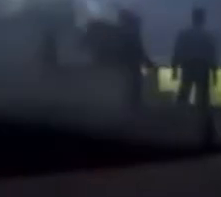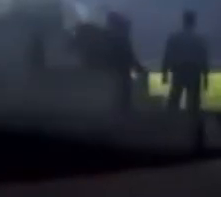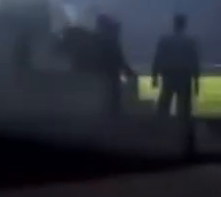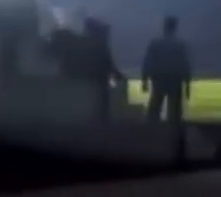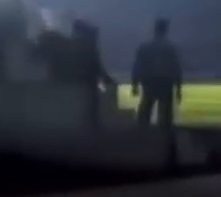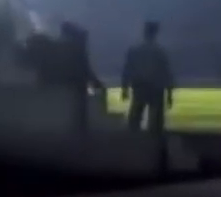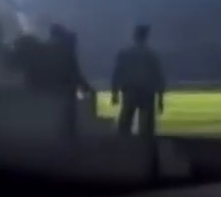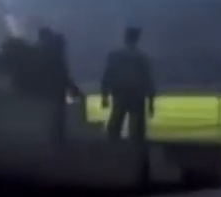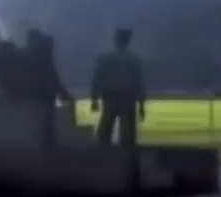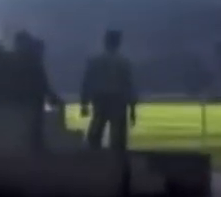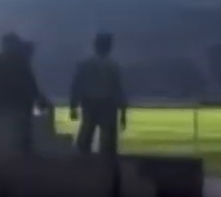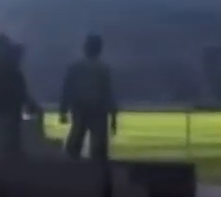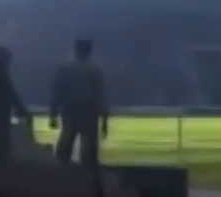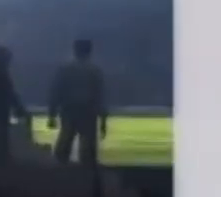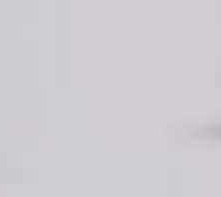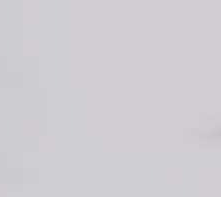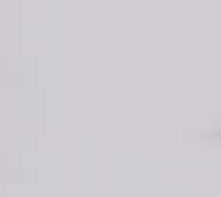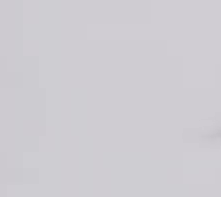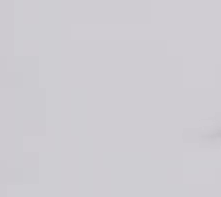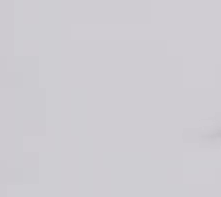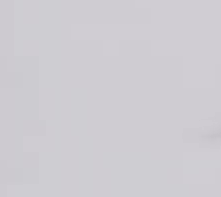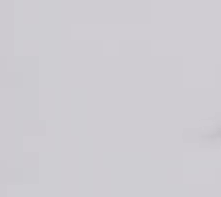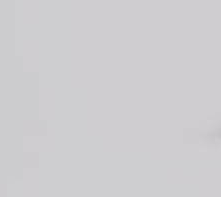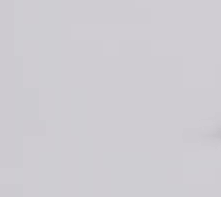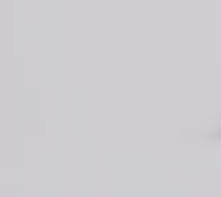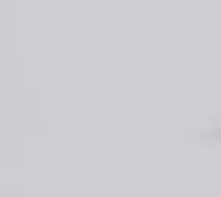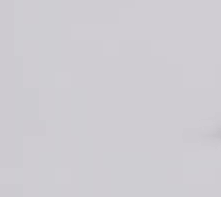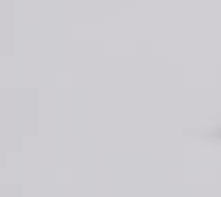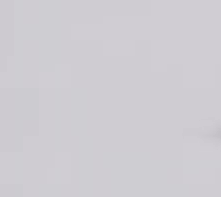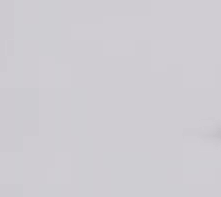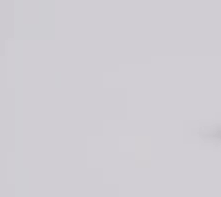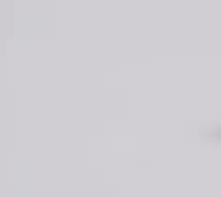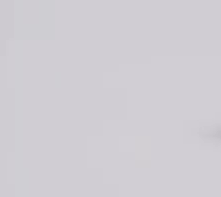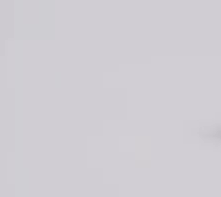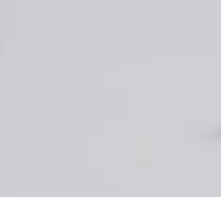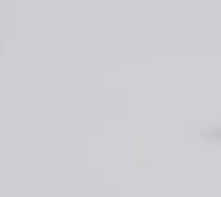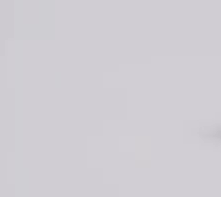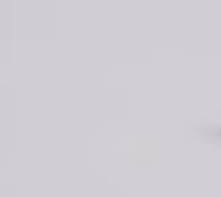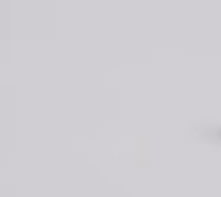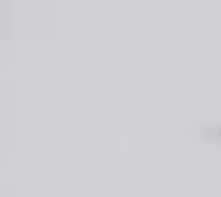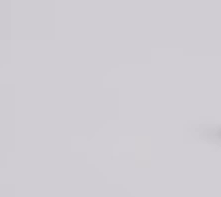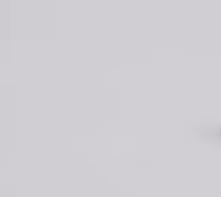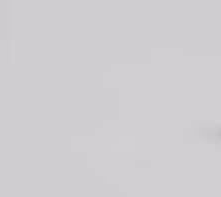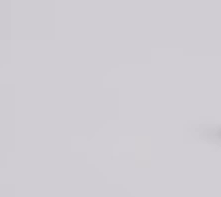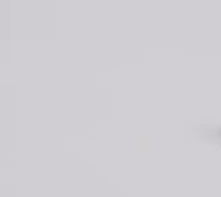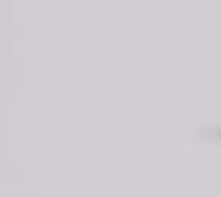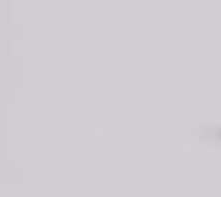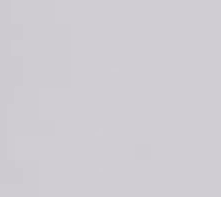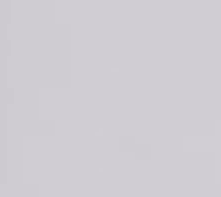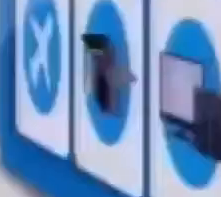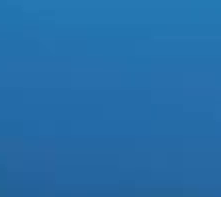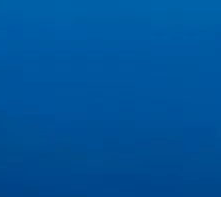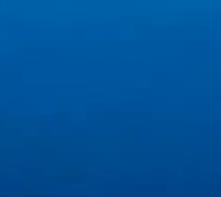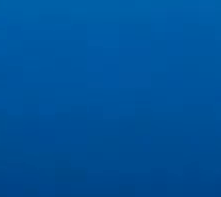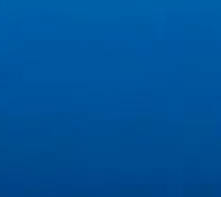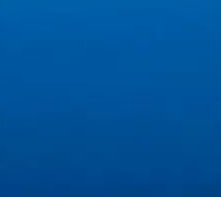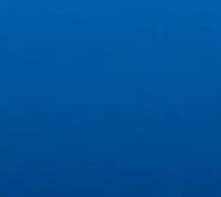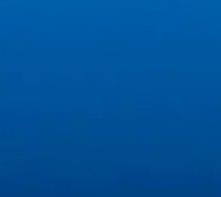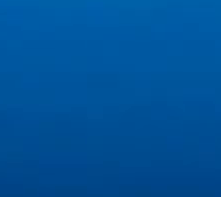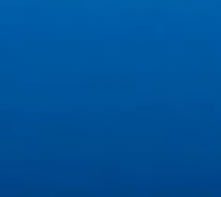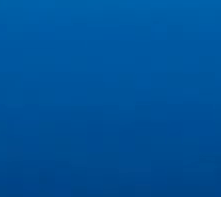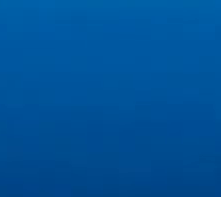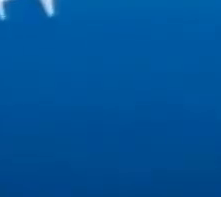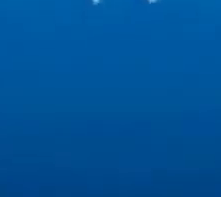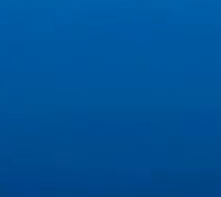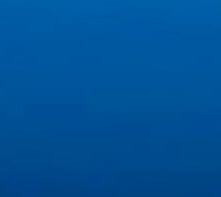y la fecha para ver a su equipo favorito en vivo, llegó el momento de hacerlos realidad con el crédito rotativo de Citibank, que le da efectivo para lo que quiera. Solicítelo ahora